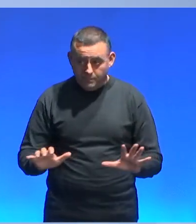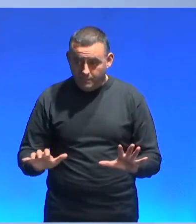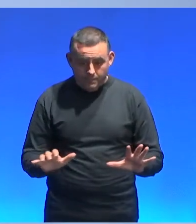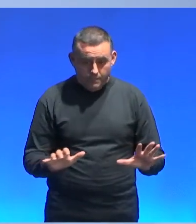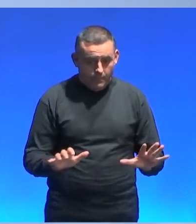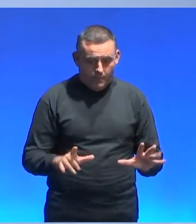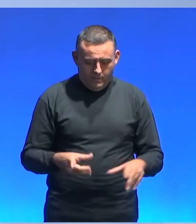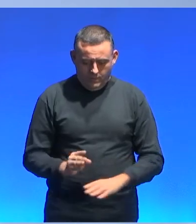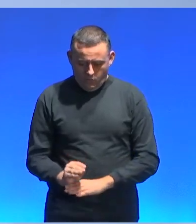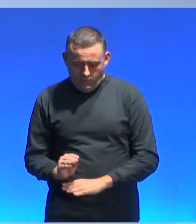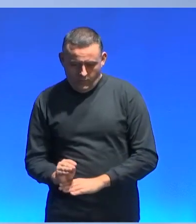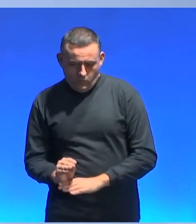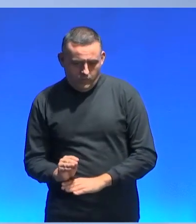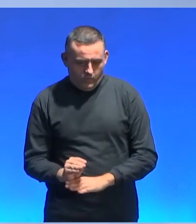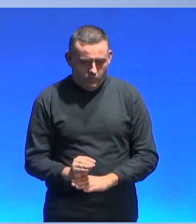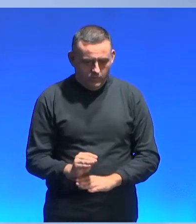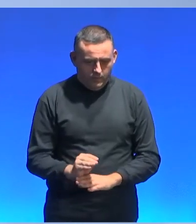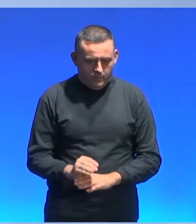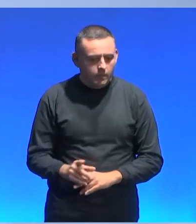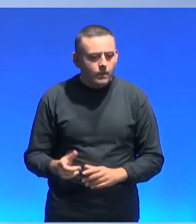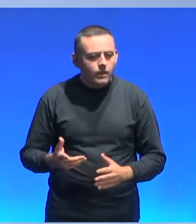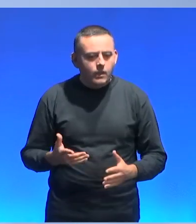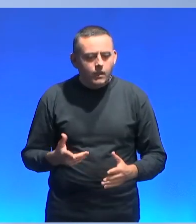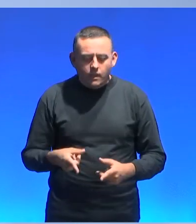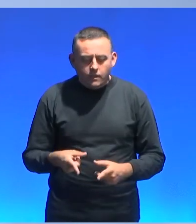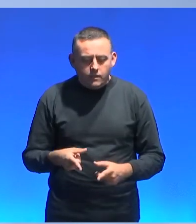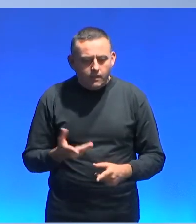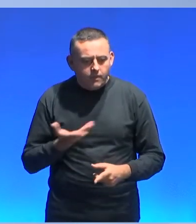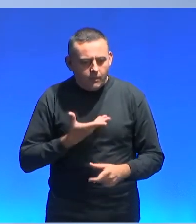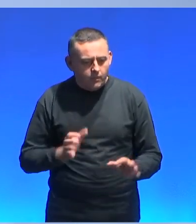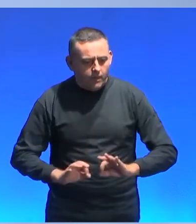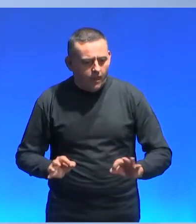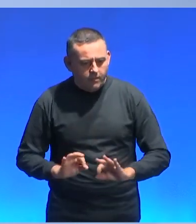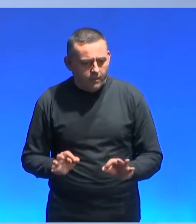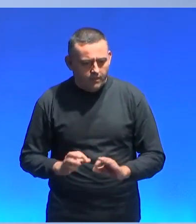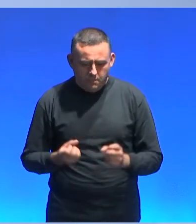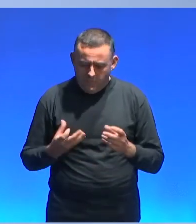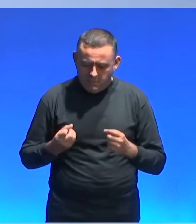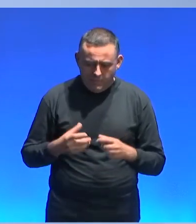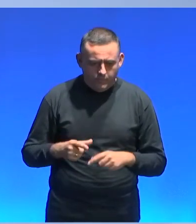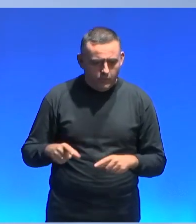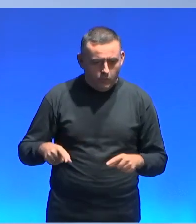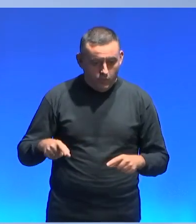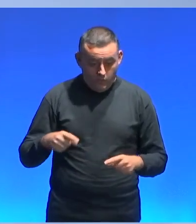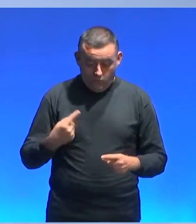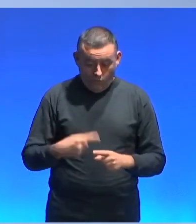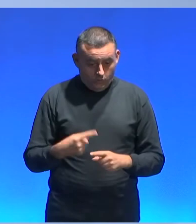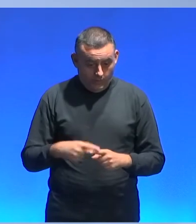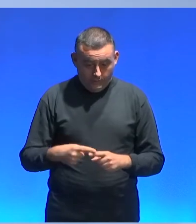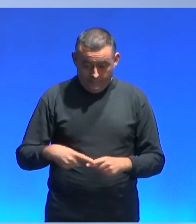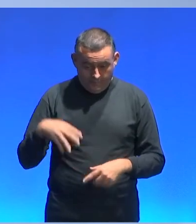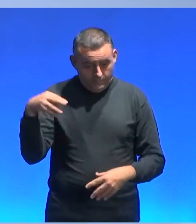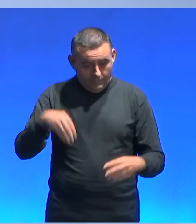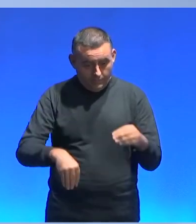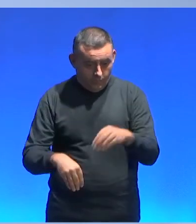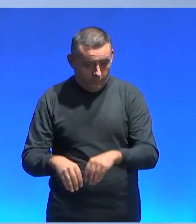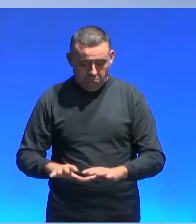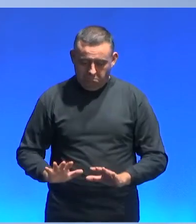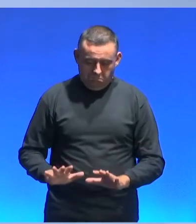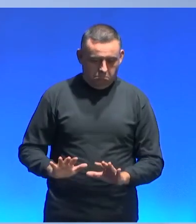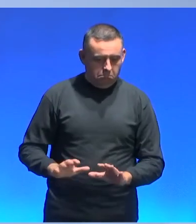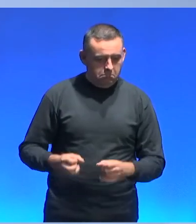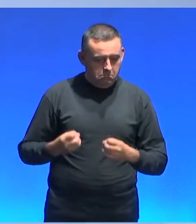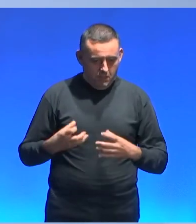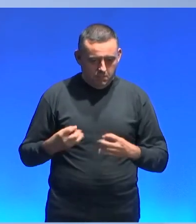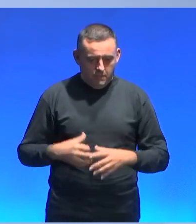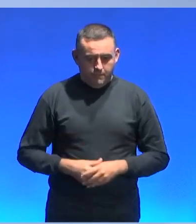le pasa nada. Esto es el problema. Que tiene todo alrededor y no le pasa nada. No debe tener